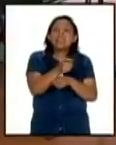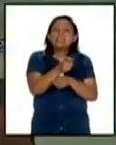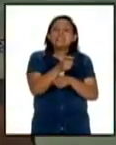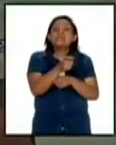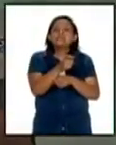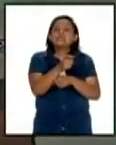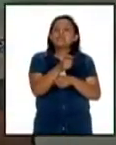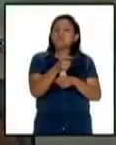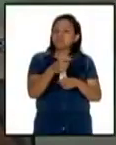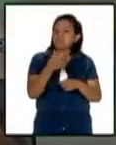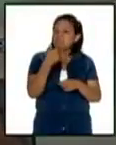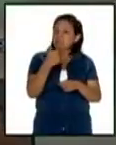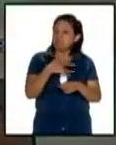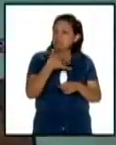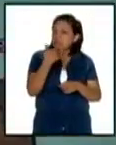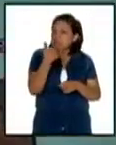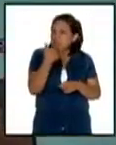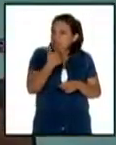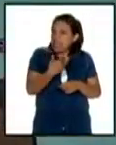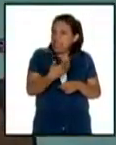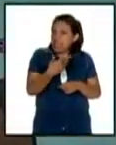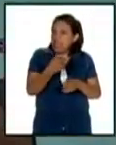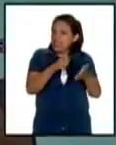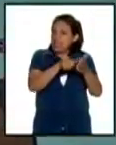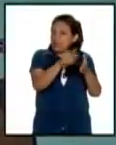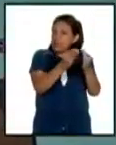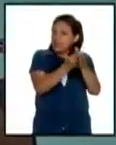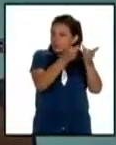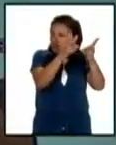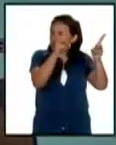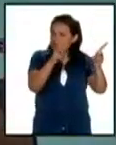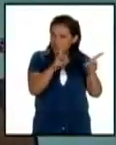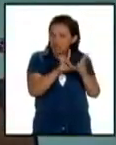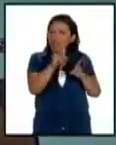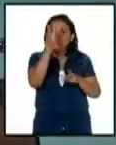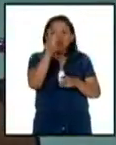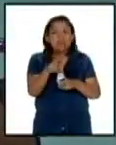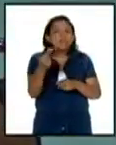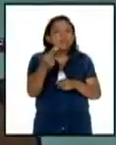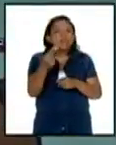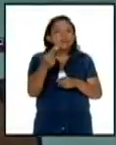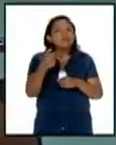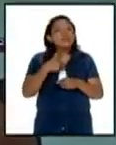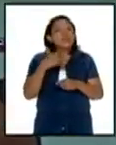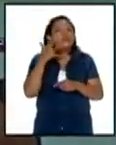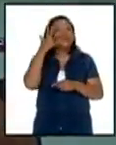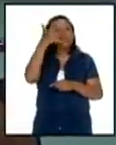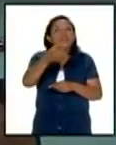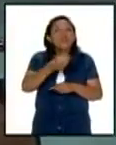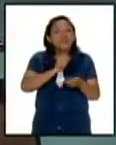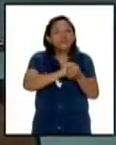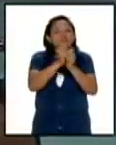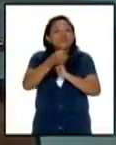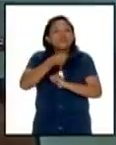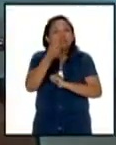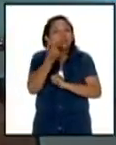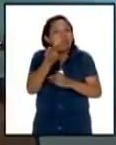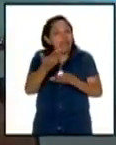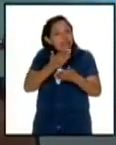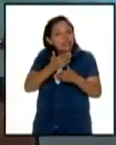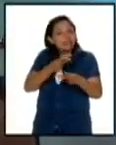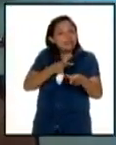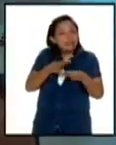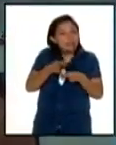muy satisfactorio en este diplomado. De verdad, hay que prepararse para envejecer y parte de esa preparación tiene que